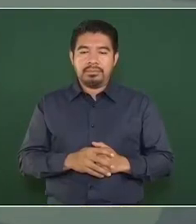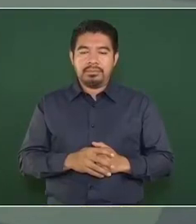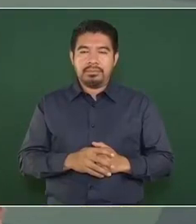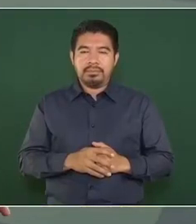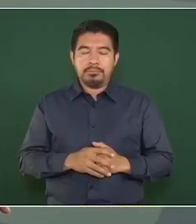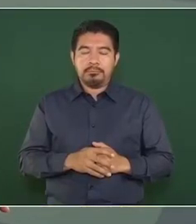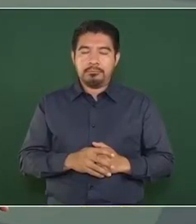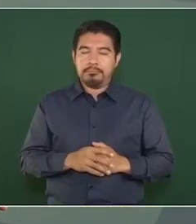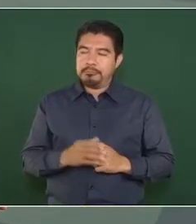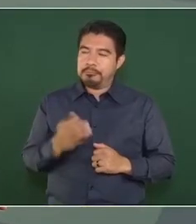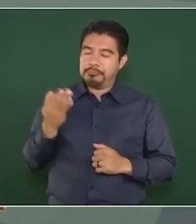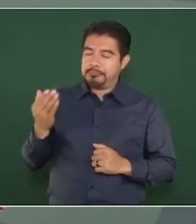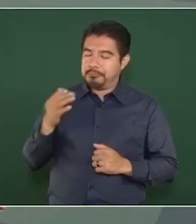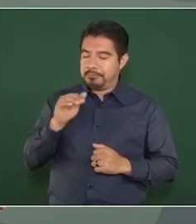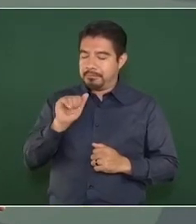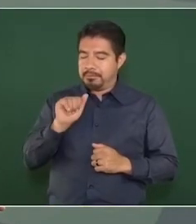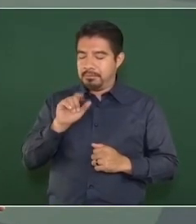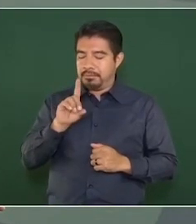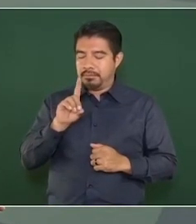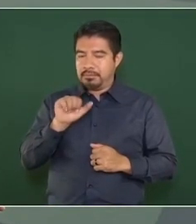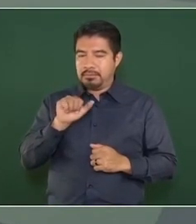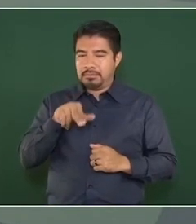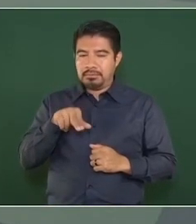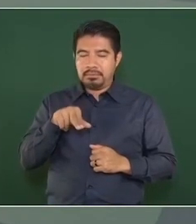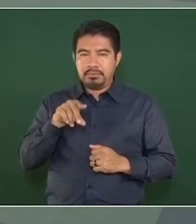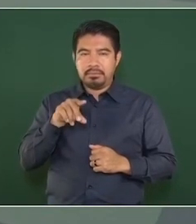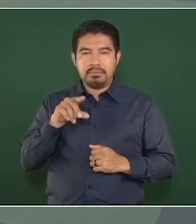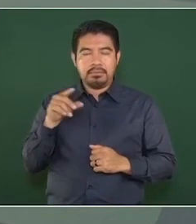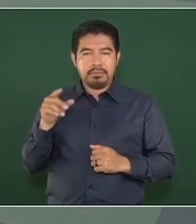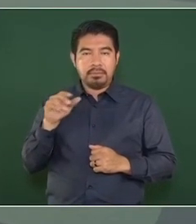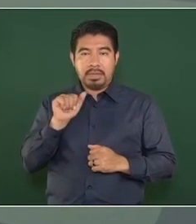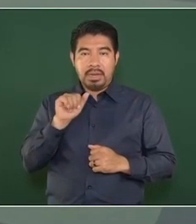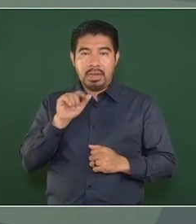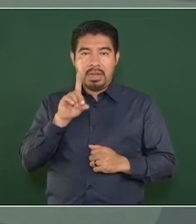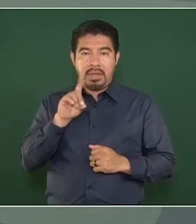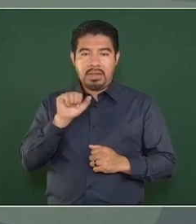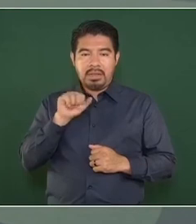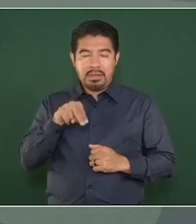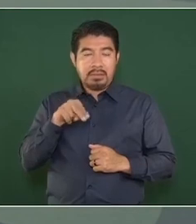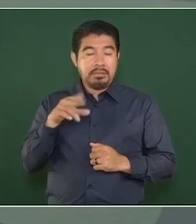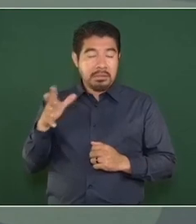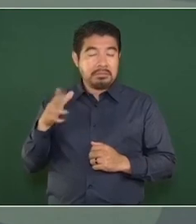Adán es muy competente,